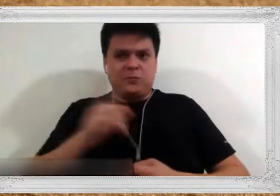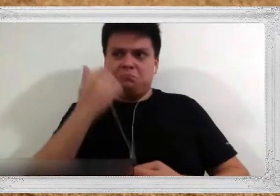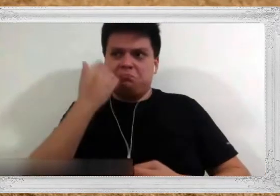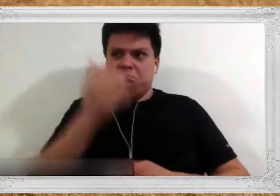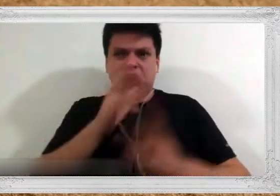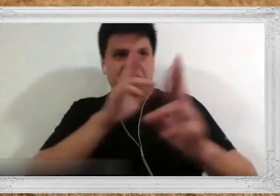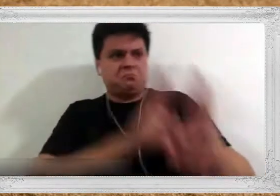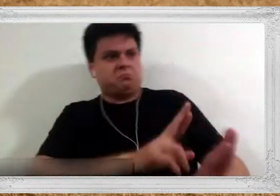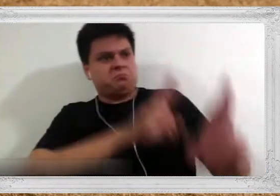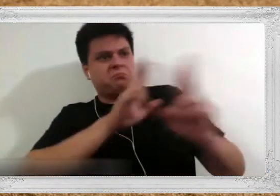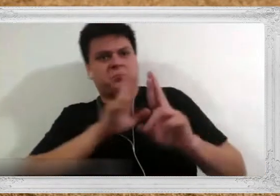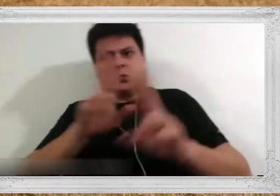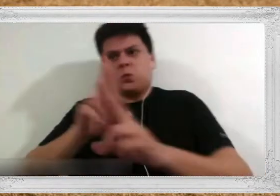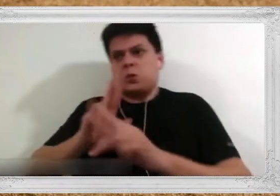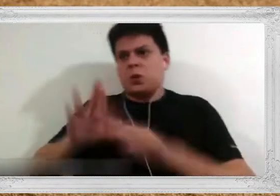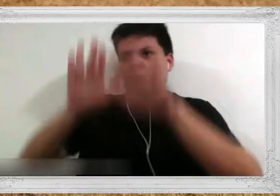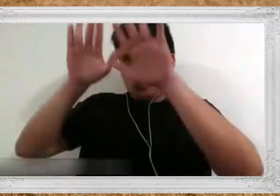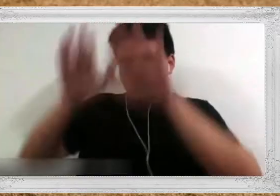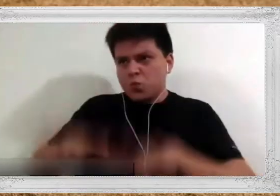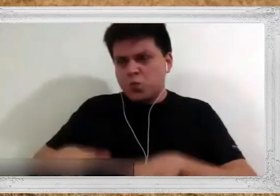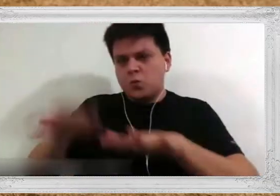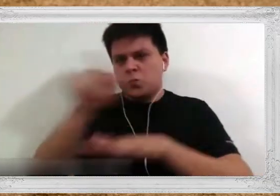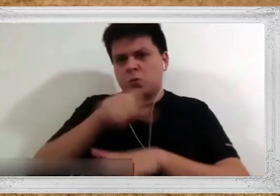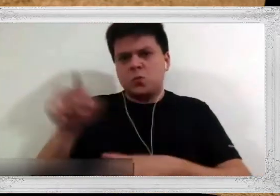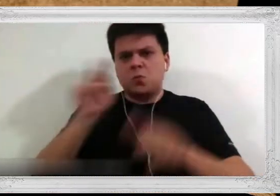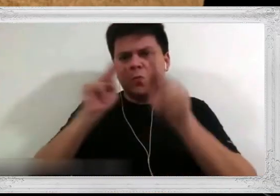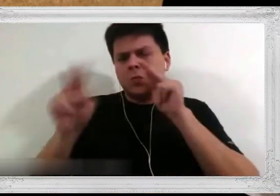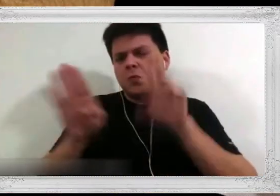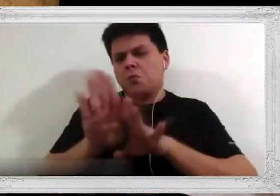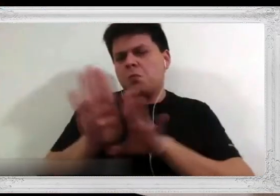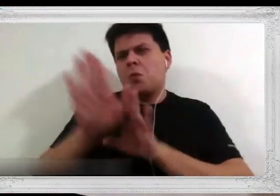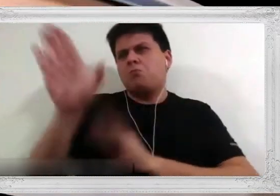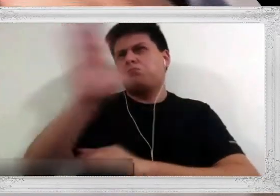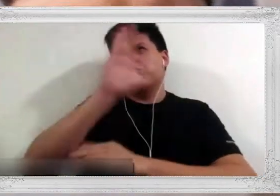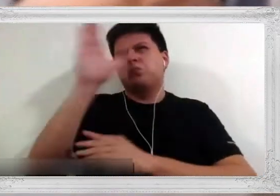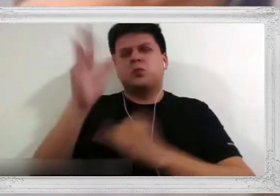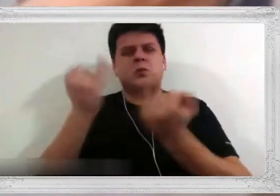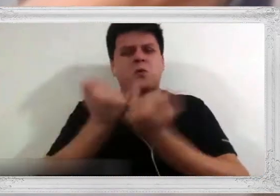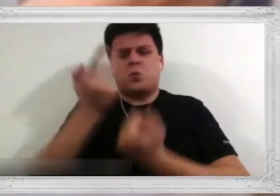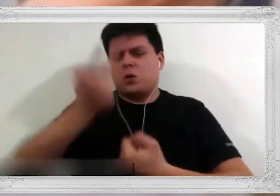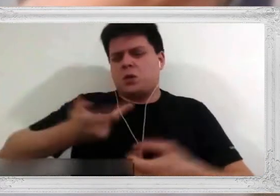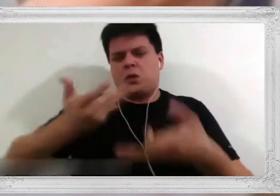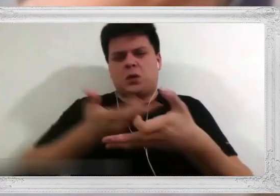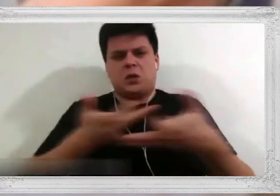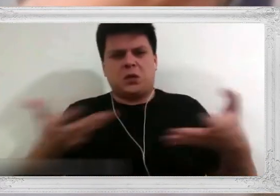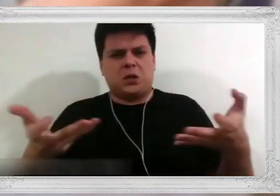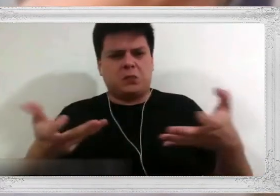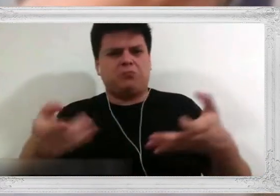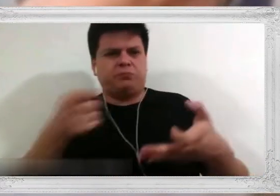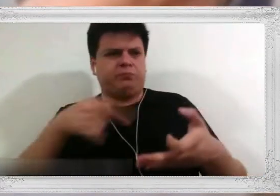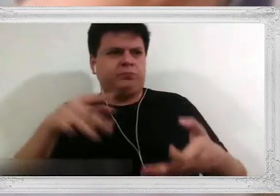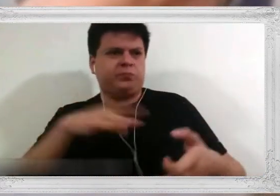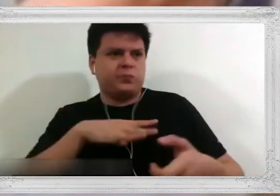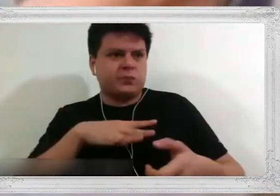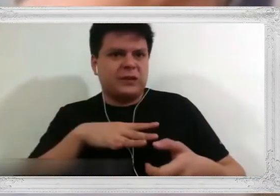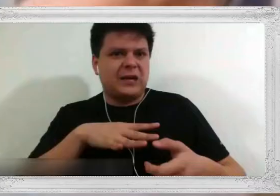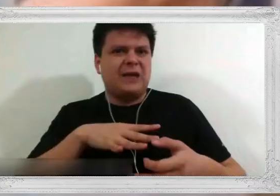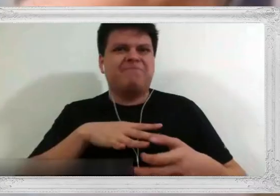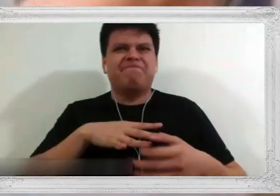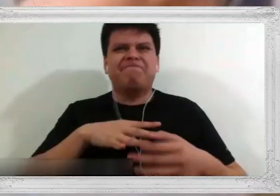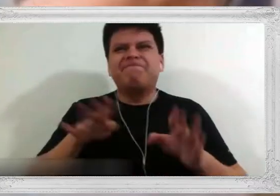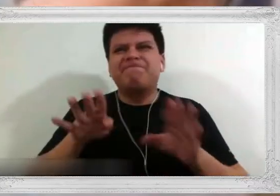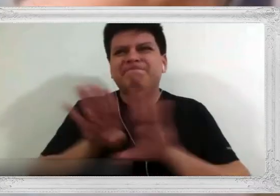jerárquica del reino. El plantamiento con el que se mueve estaba todavía contaminado por sueños